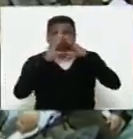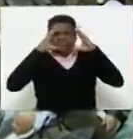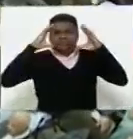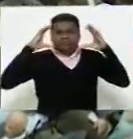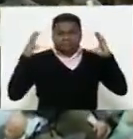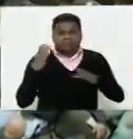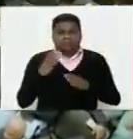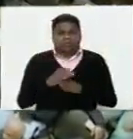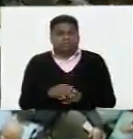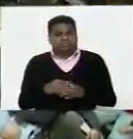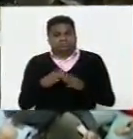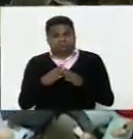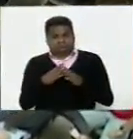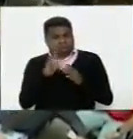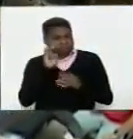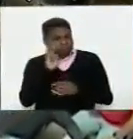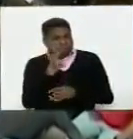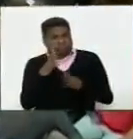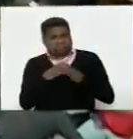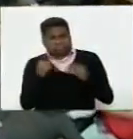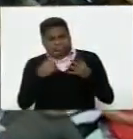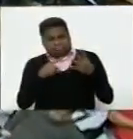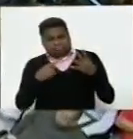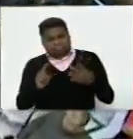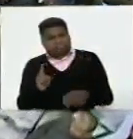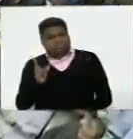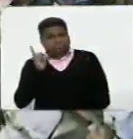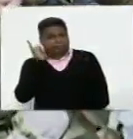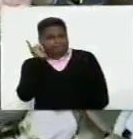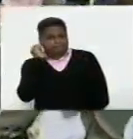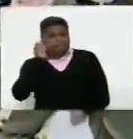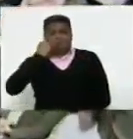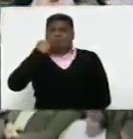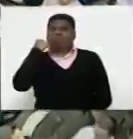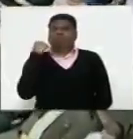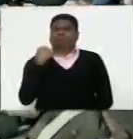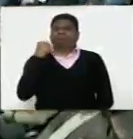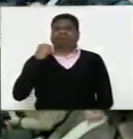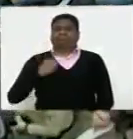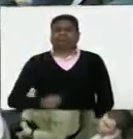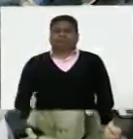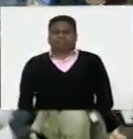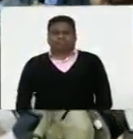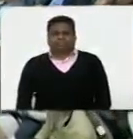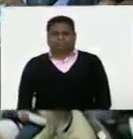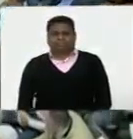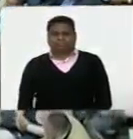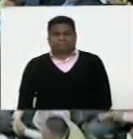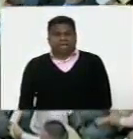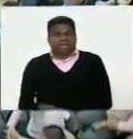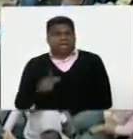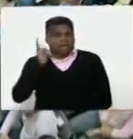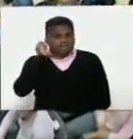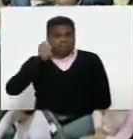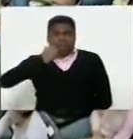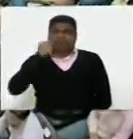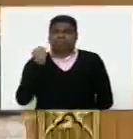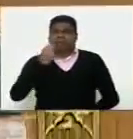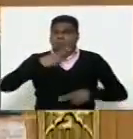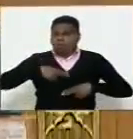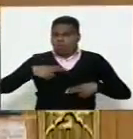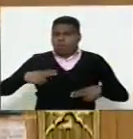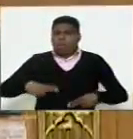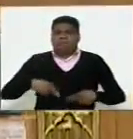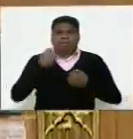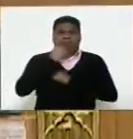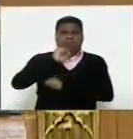de identificarse con esta causa, que es una causa humana, porque la defensa de